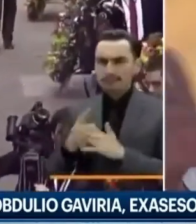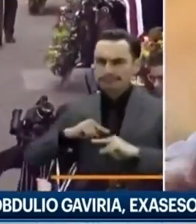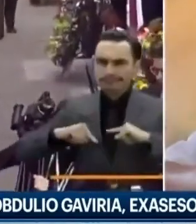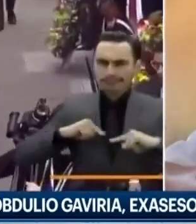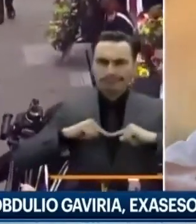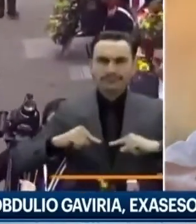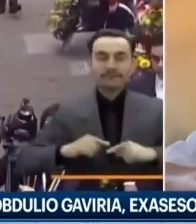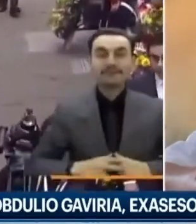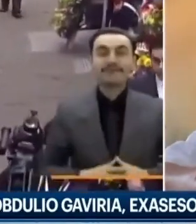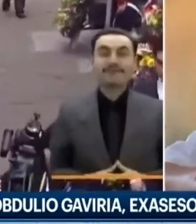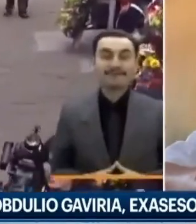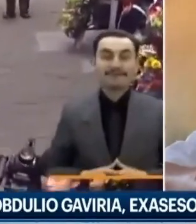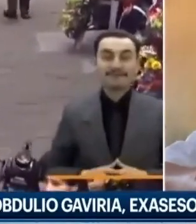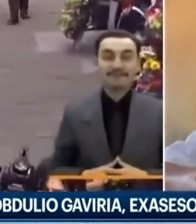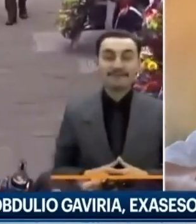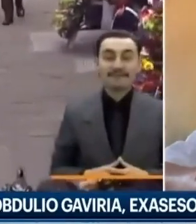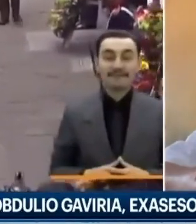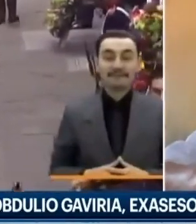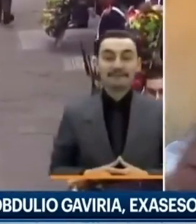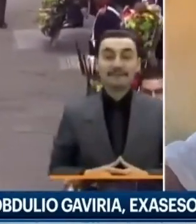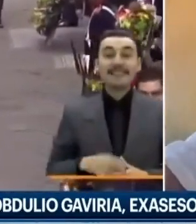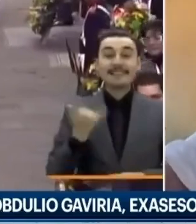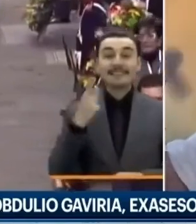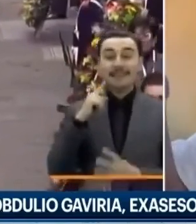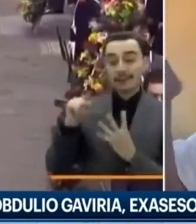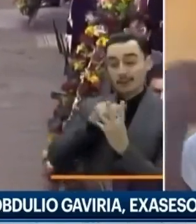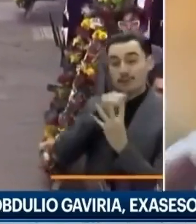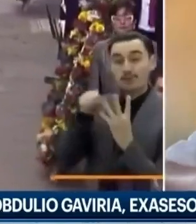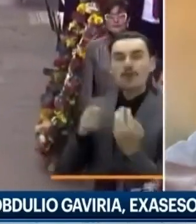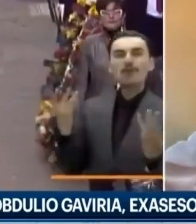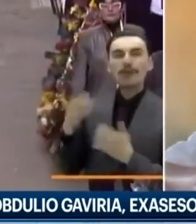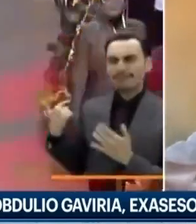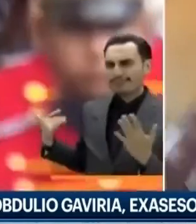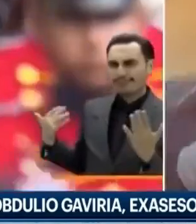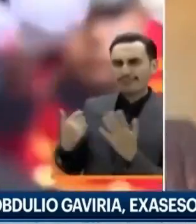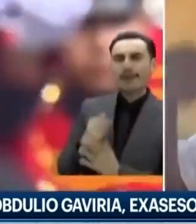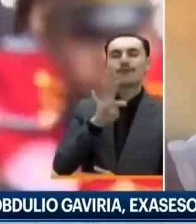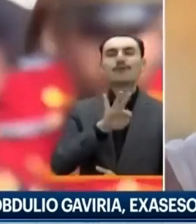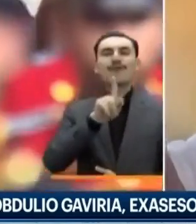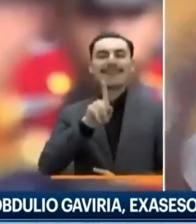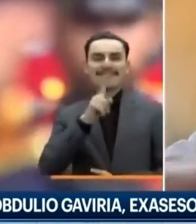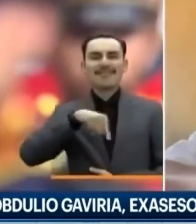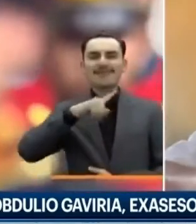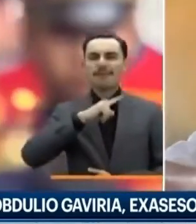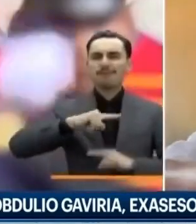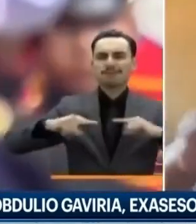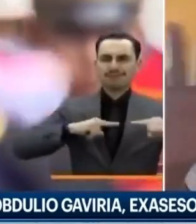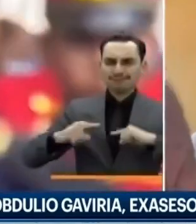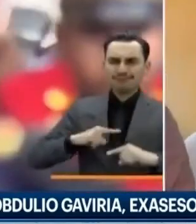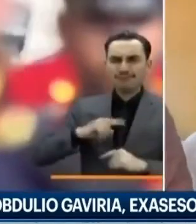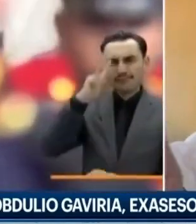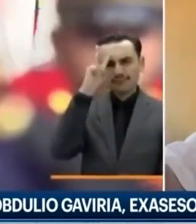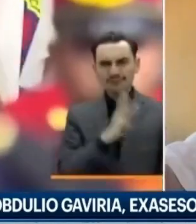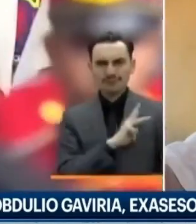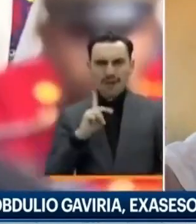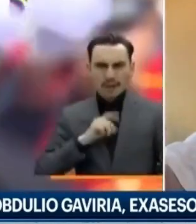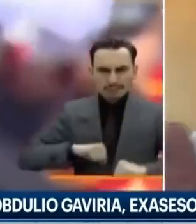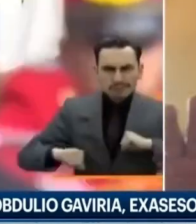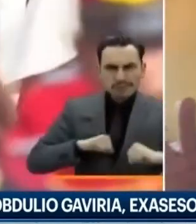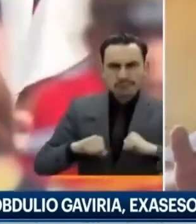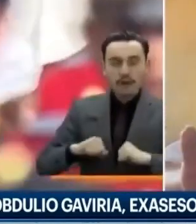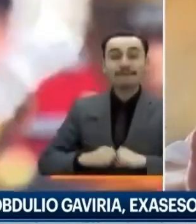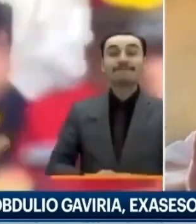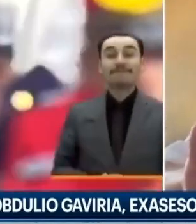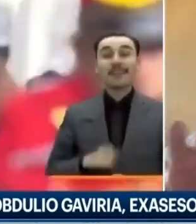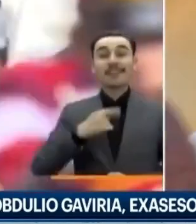y un juez que había sido financiado con fuentes ilegales y con violación de topes. Eso generaría